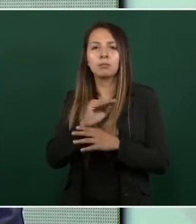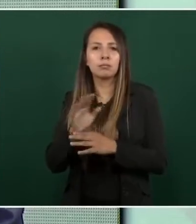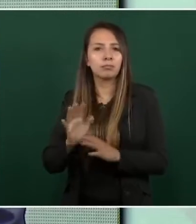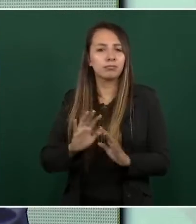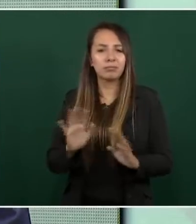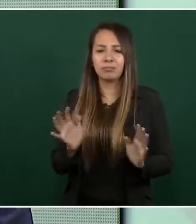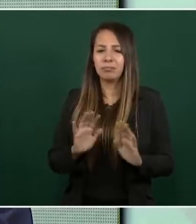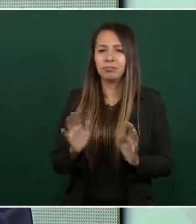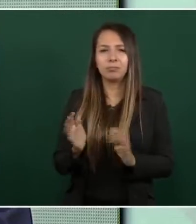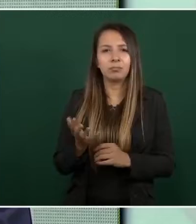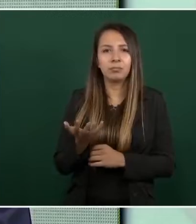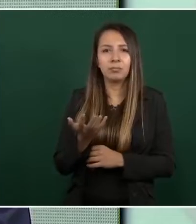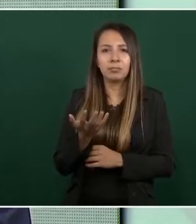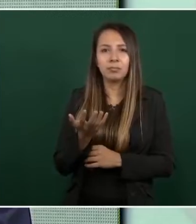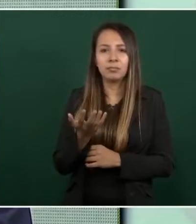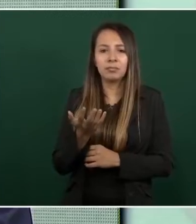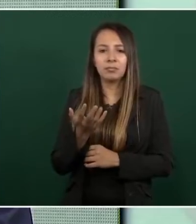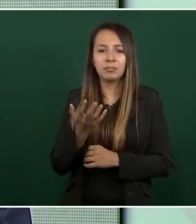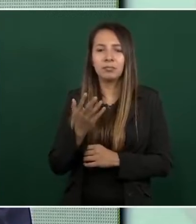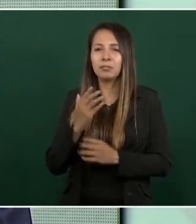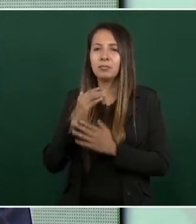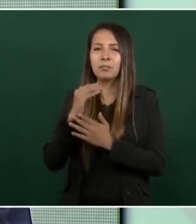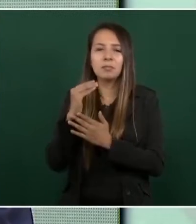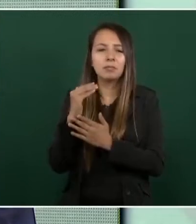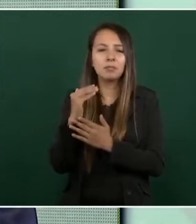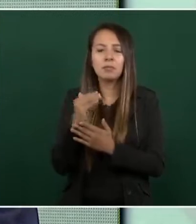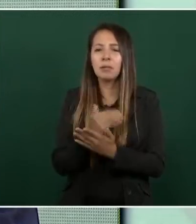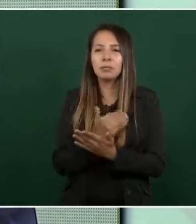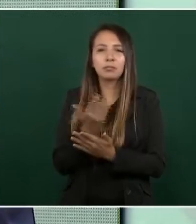mucho menos de